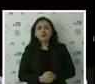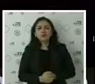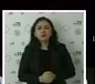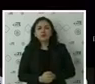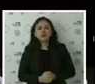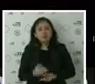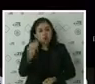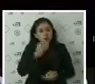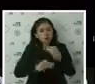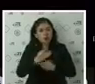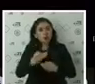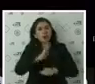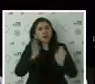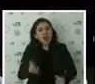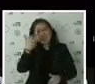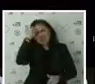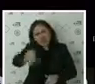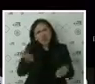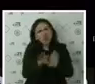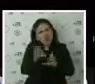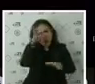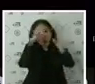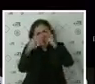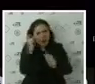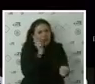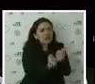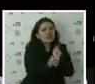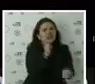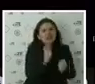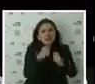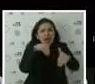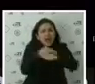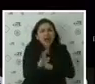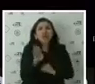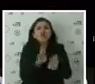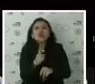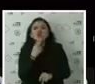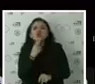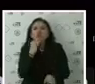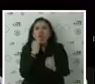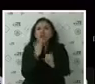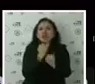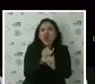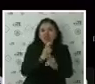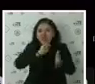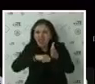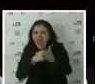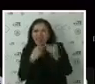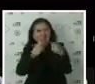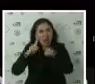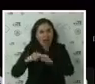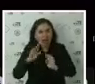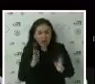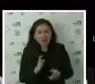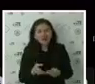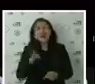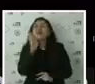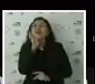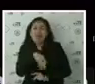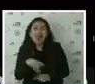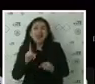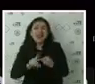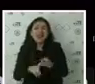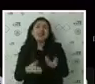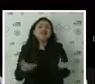nosotros somos más autodidactas, estamos metiéndonos más en el mundo del internet. Y en el contra,